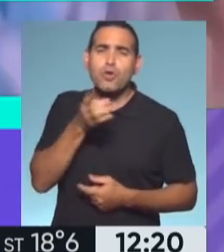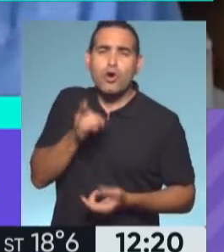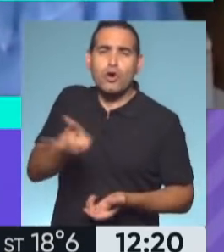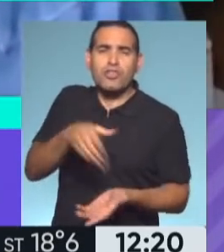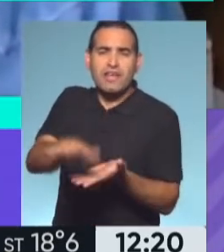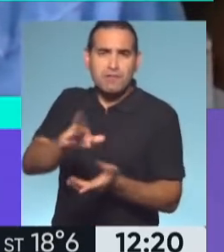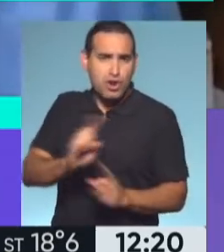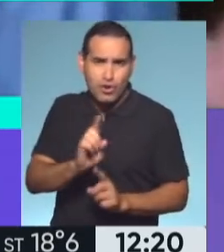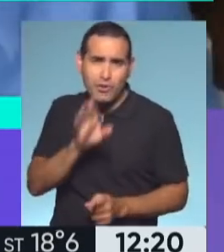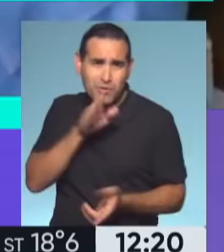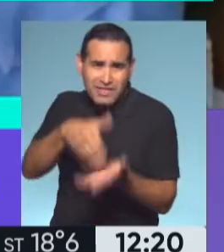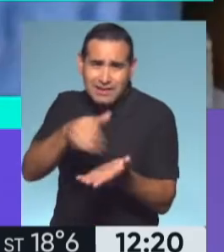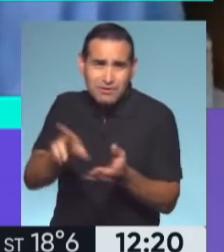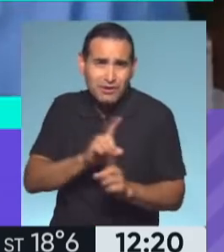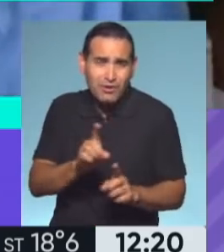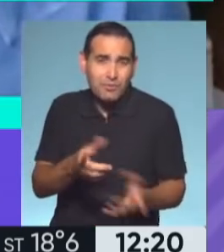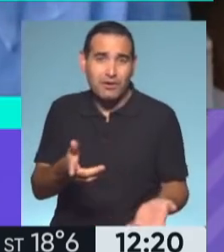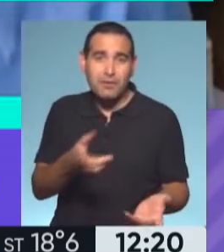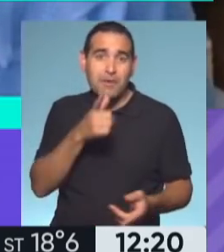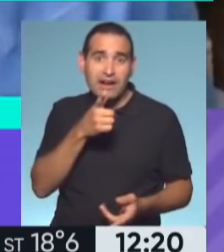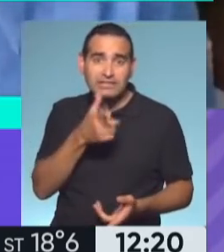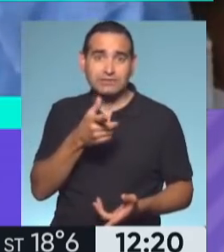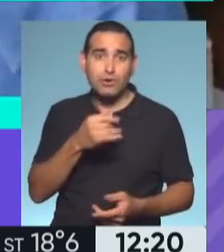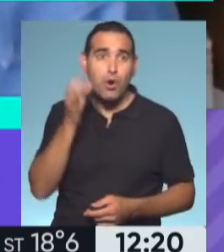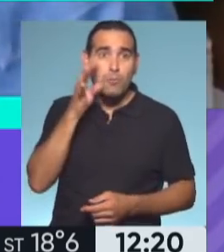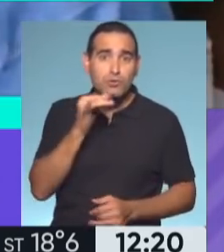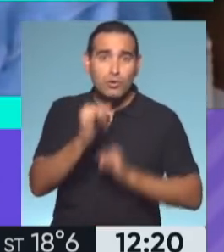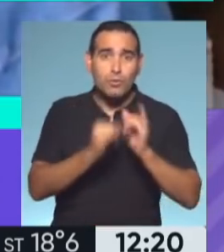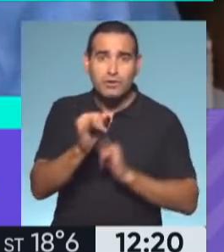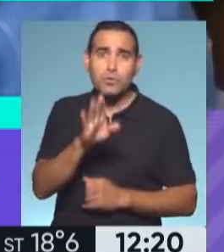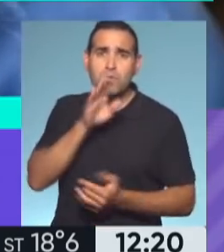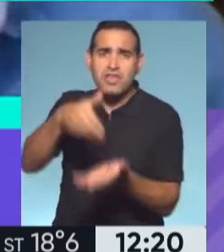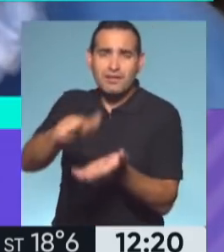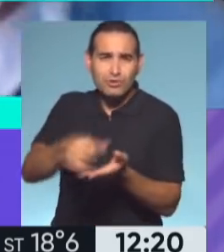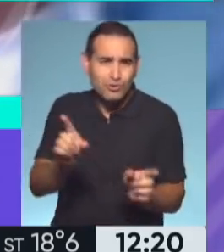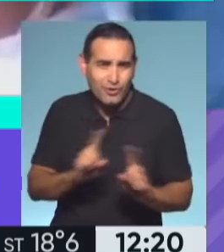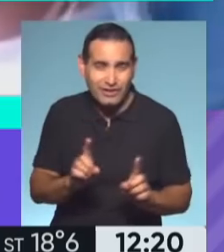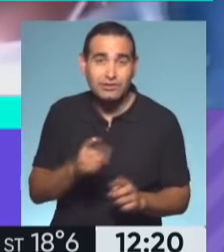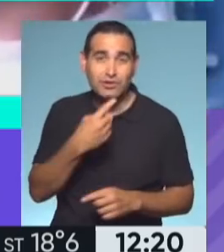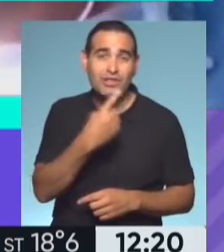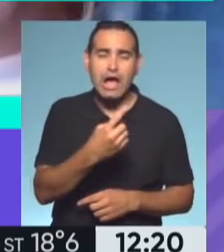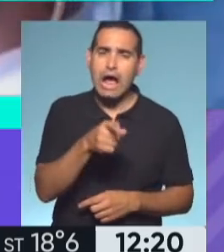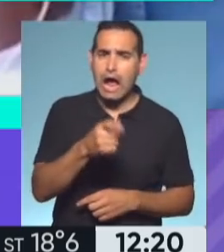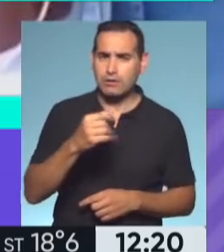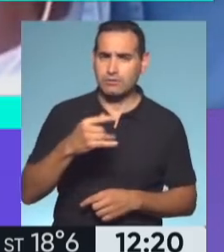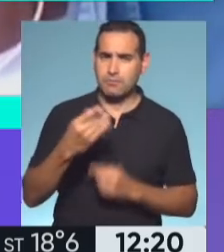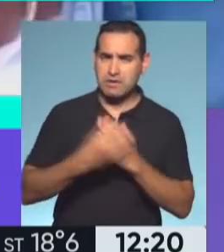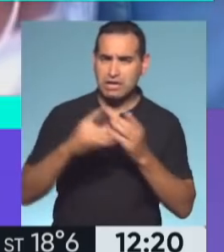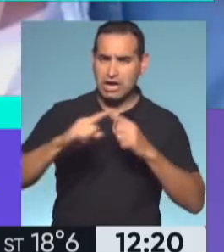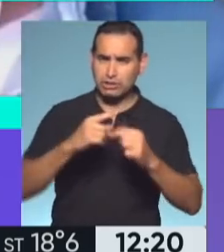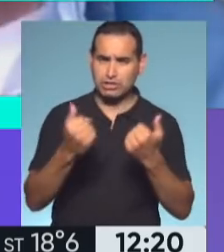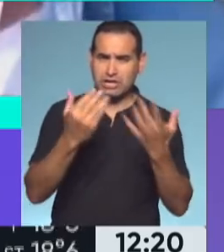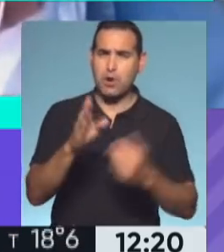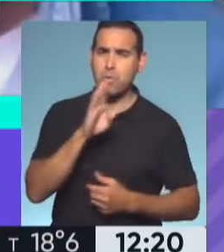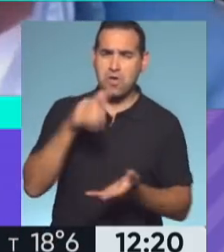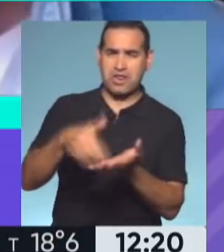Porque si eso es antisemitismo, todo es antisemitismo. Y si todo es antisemitismo, nada es antisemitismo. Pues yo cuando escuché que decían que el comunicado era antisemita,